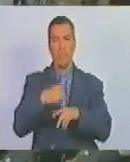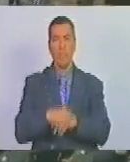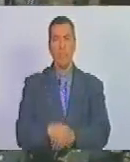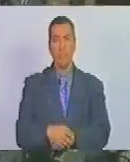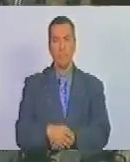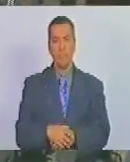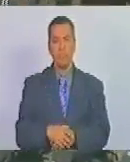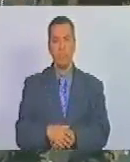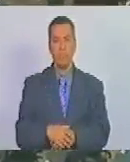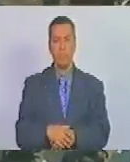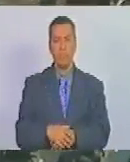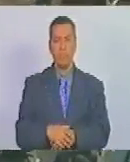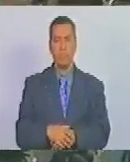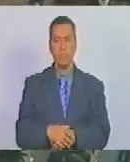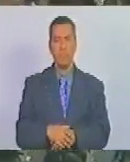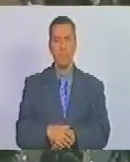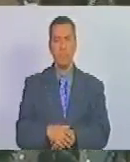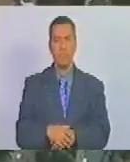es